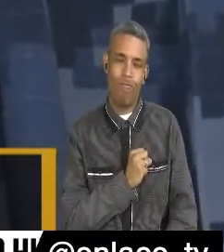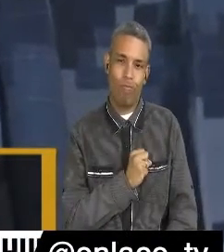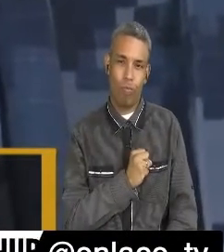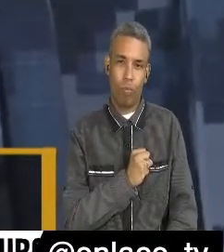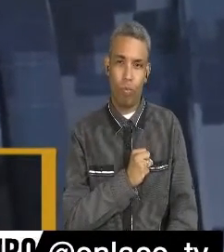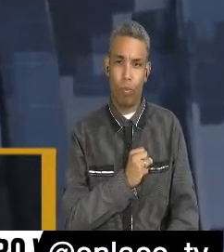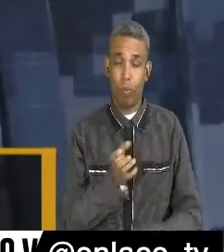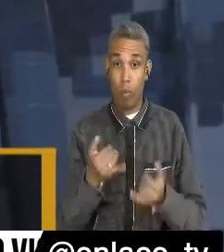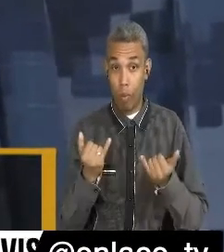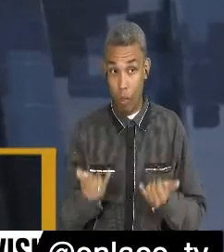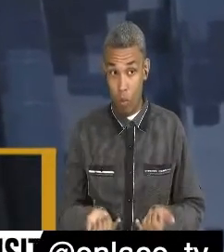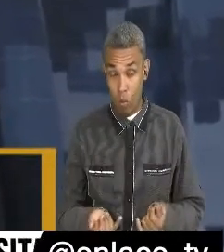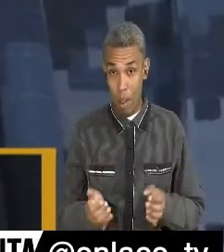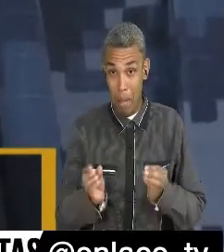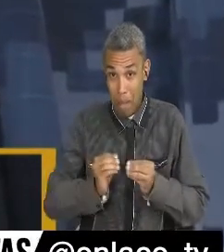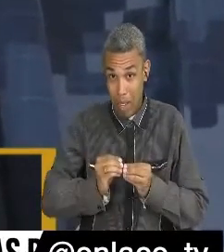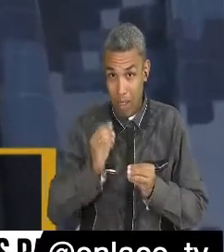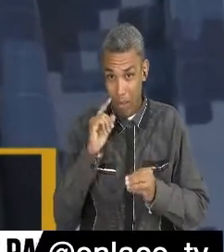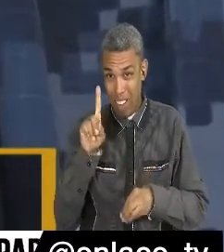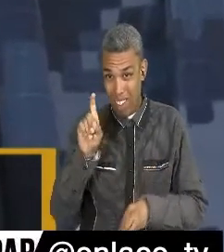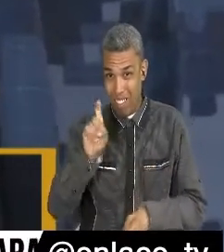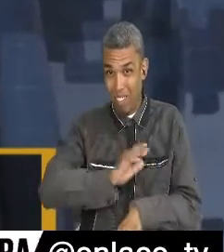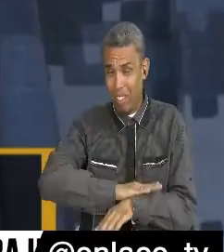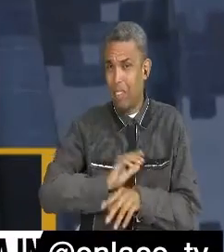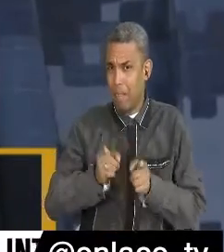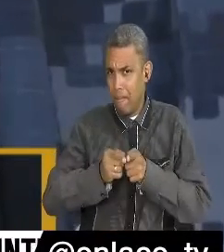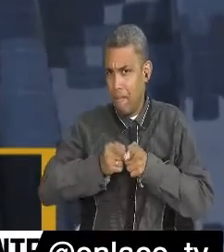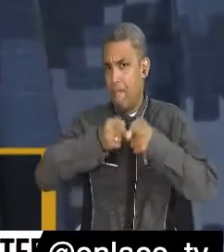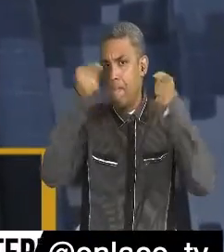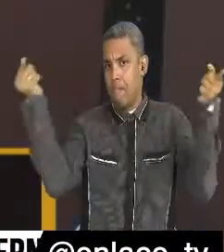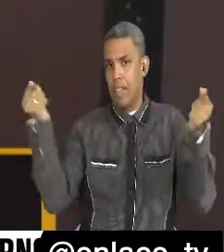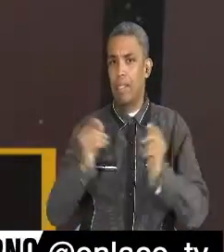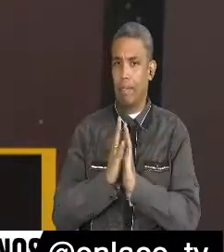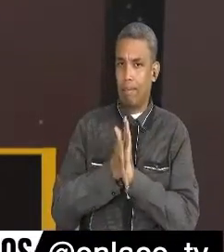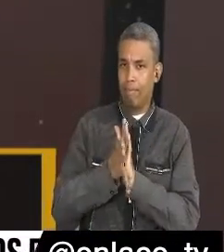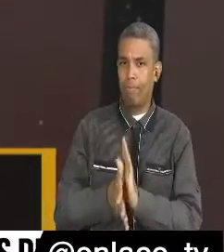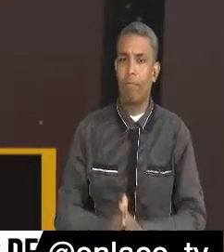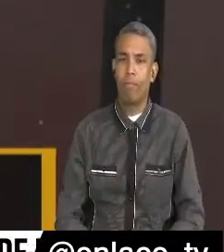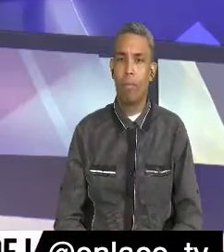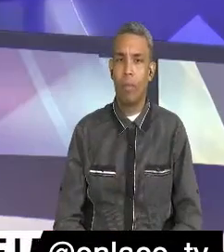noticia en desarrollo y estaremos ampliándola en nuestra emisión de las 6 de la tarde.